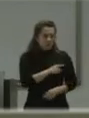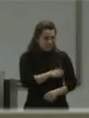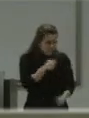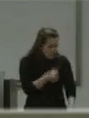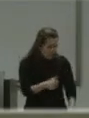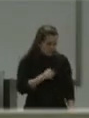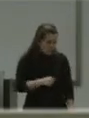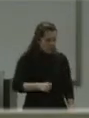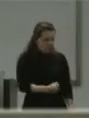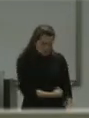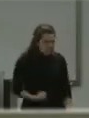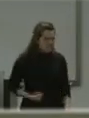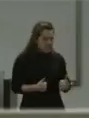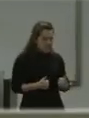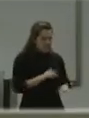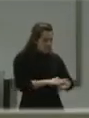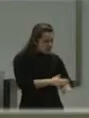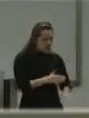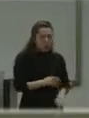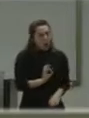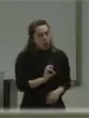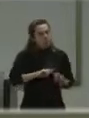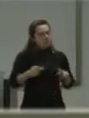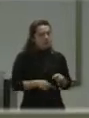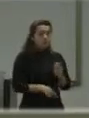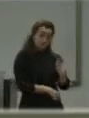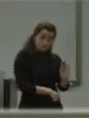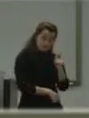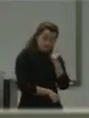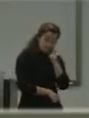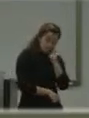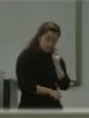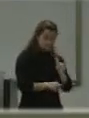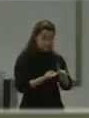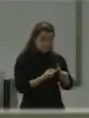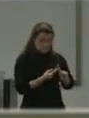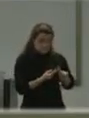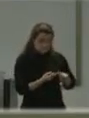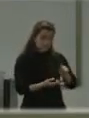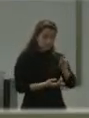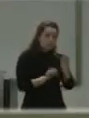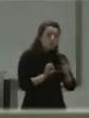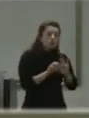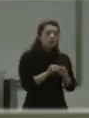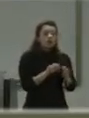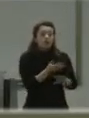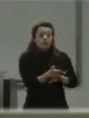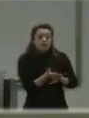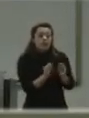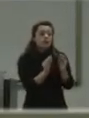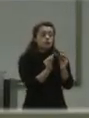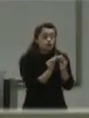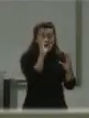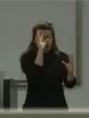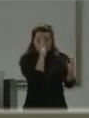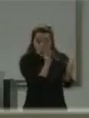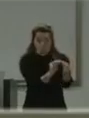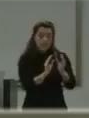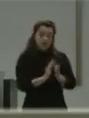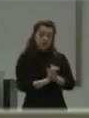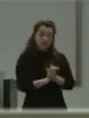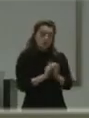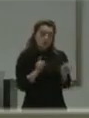bacho muy bien o por el contrario le digo no Mira para relacionarte con otras personas hay que pedir un beso hay que acordarlo con la otra persona